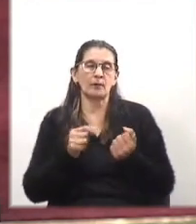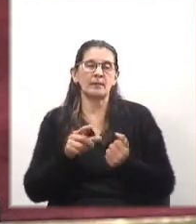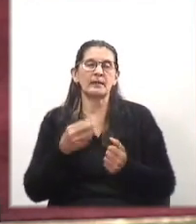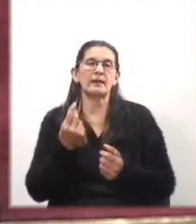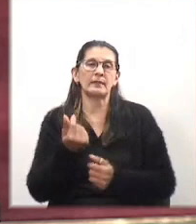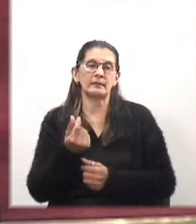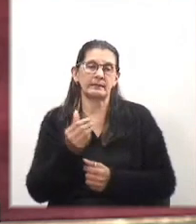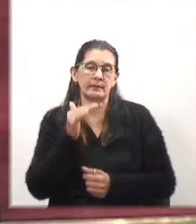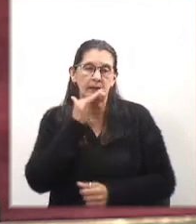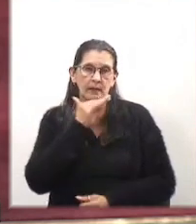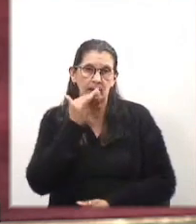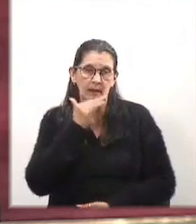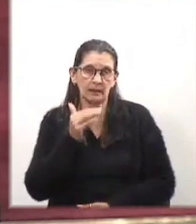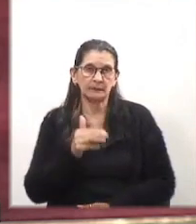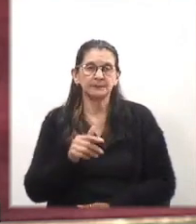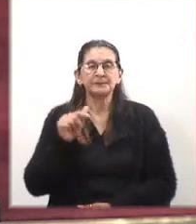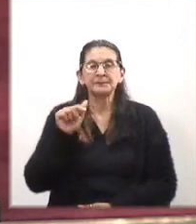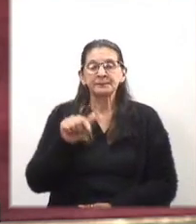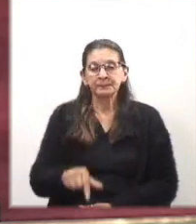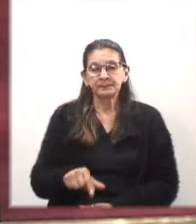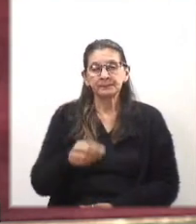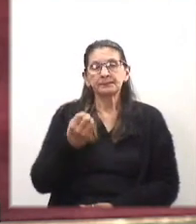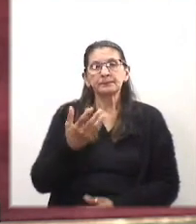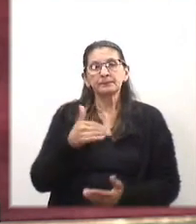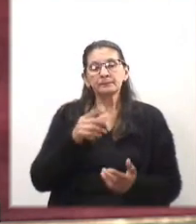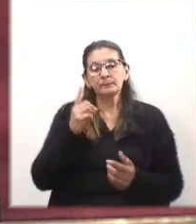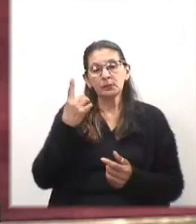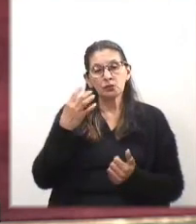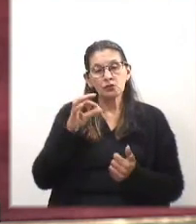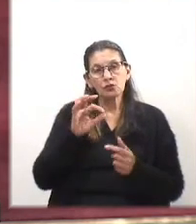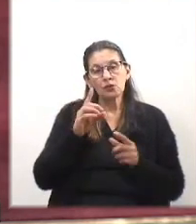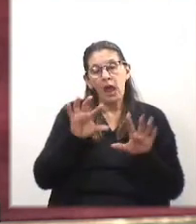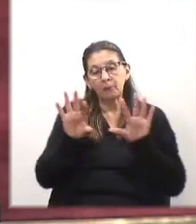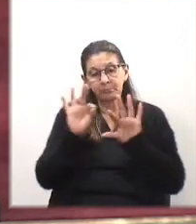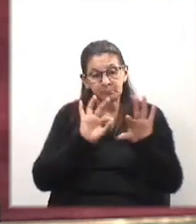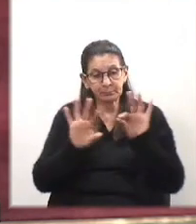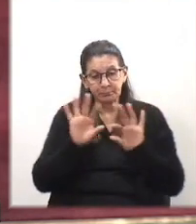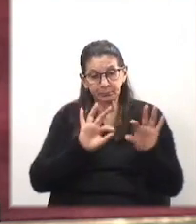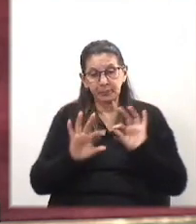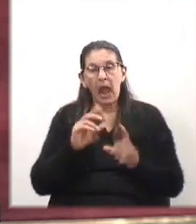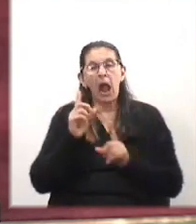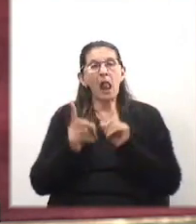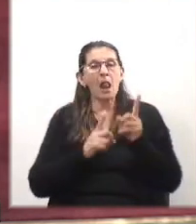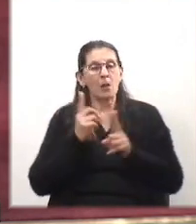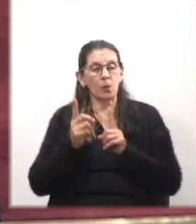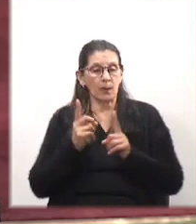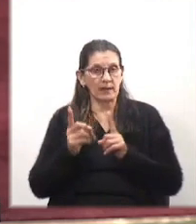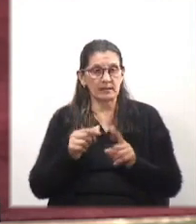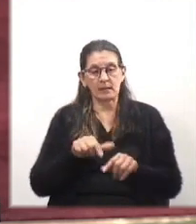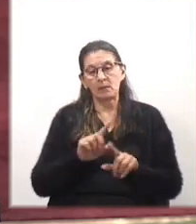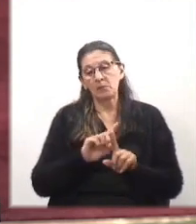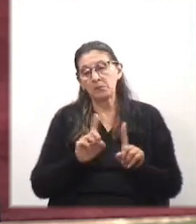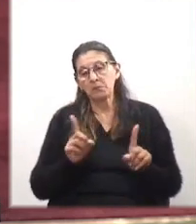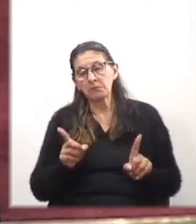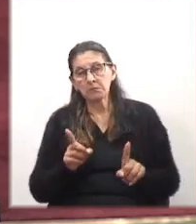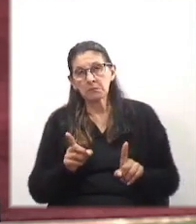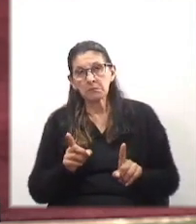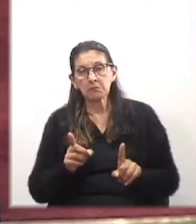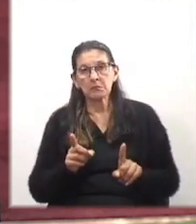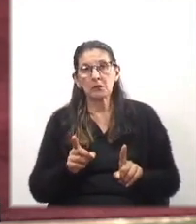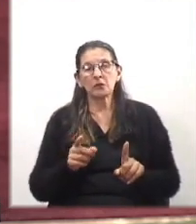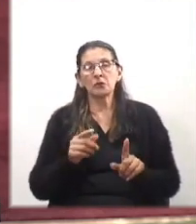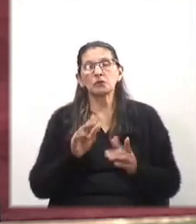caja. De las alternativas propuestas, solo algunas fueron tomadas en cuenta. No obstante a esto,